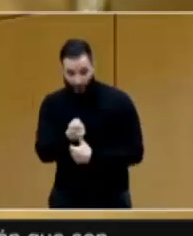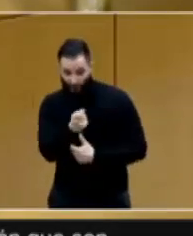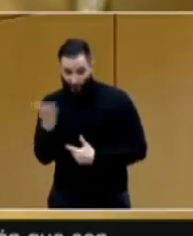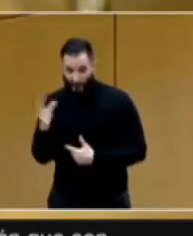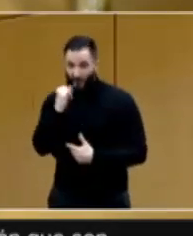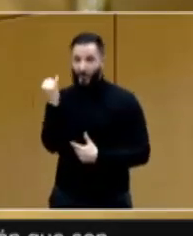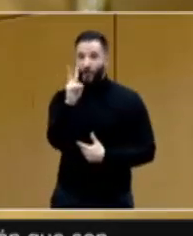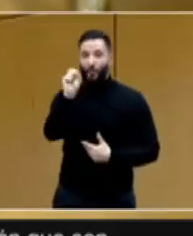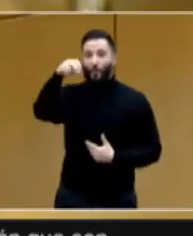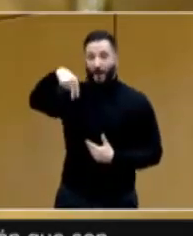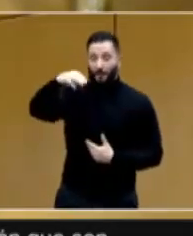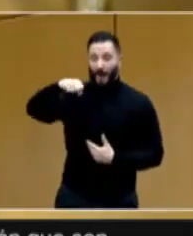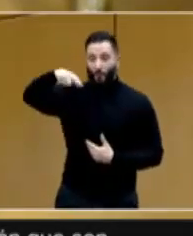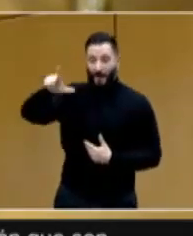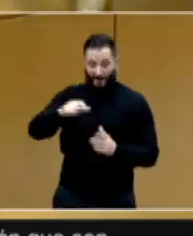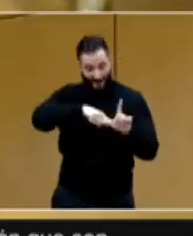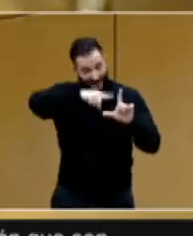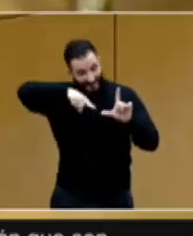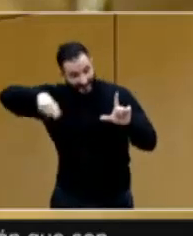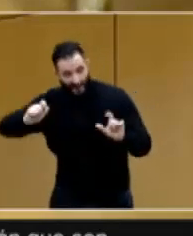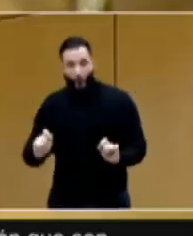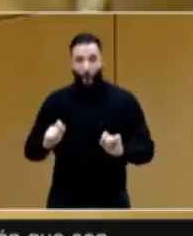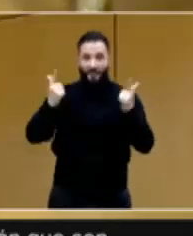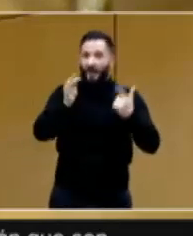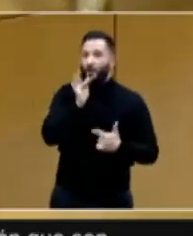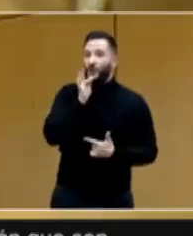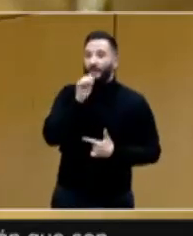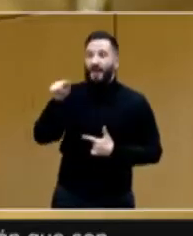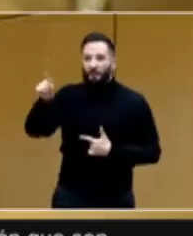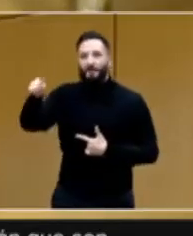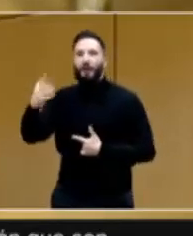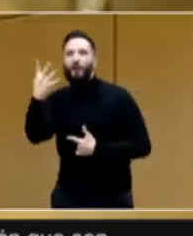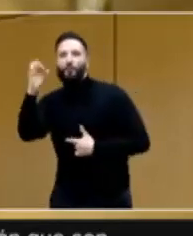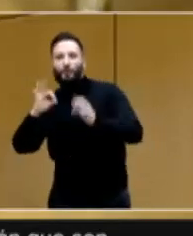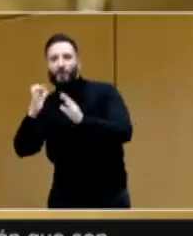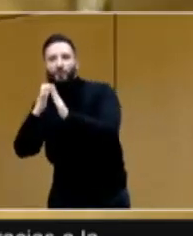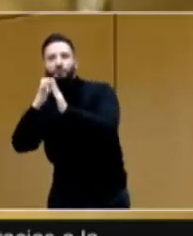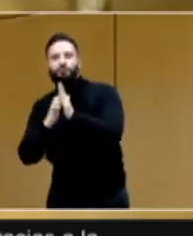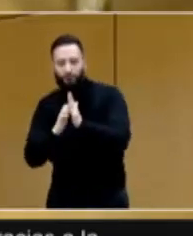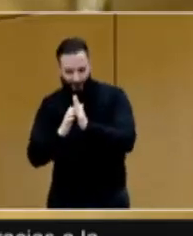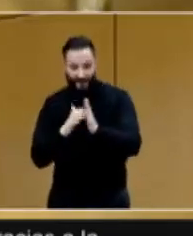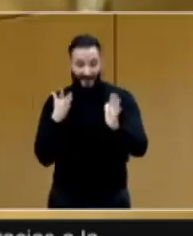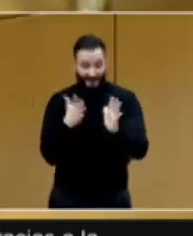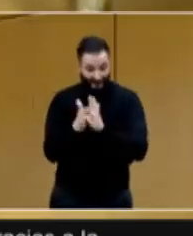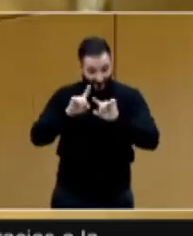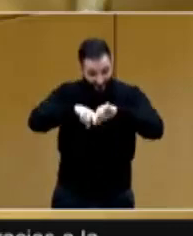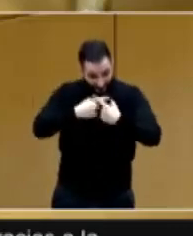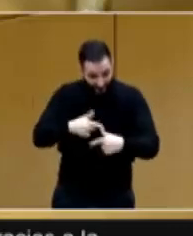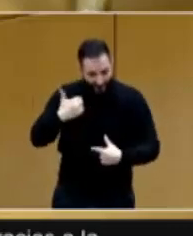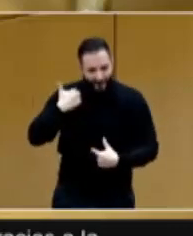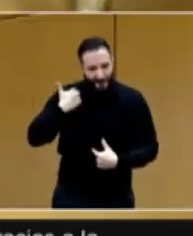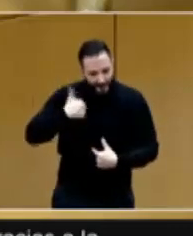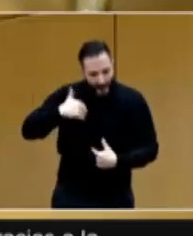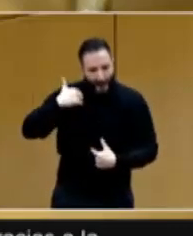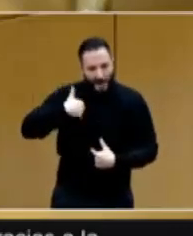todas las cifras que doy ni son oficiales ha disminuido también un 4%. esto quiere decir que las familias ya están